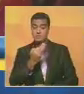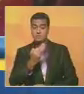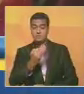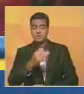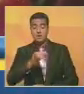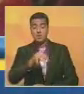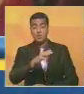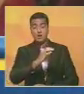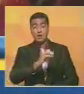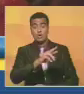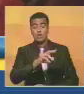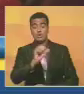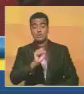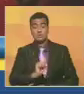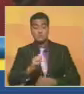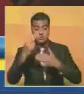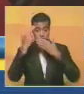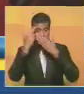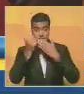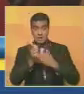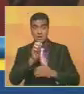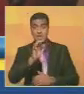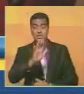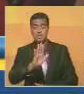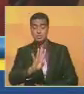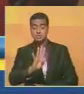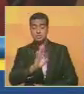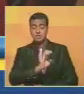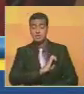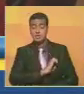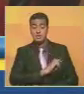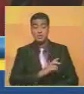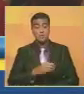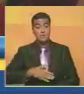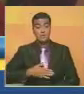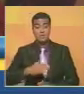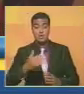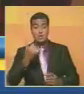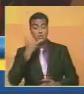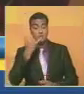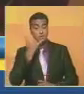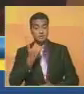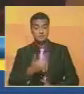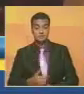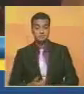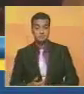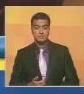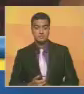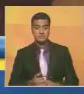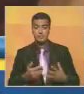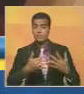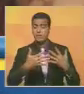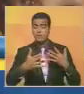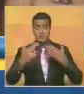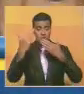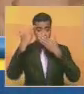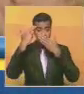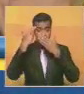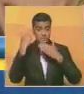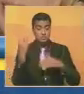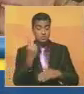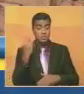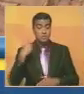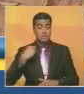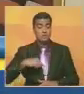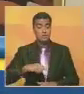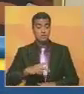Juan Cortés fue secuestrado el pasado 14 de enero, su esposa no ha podido comunicarse con él. A lo largo del cautiverio, solo ha